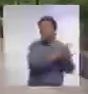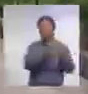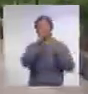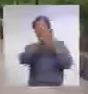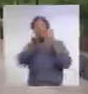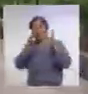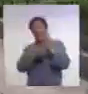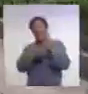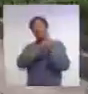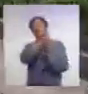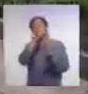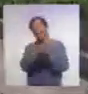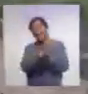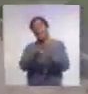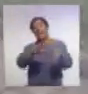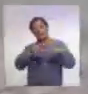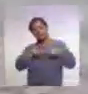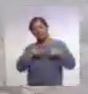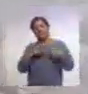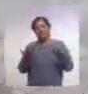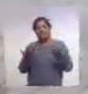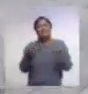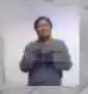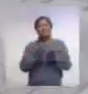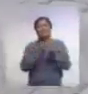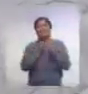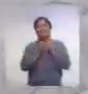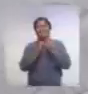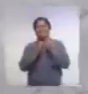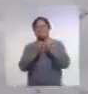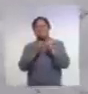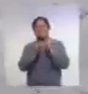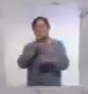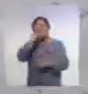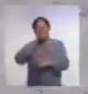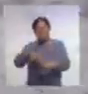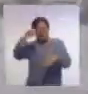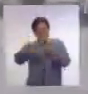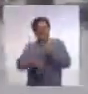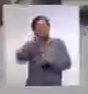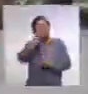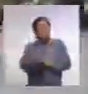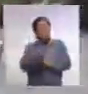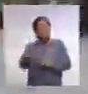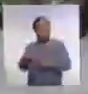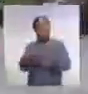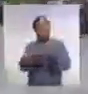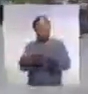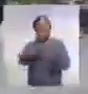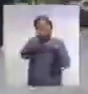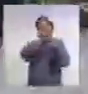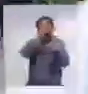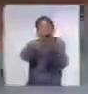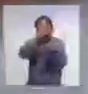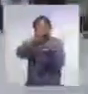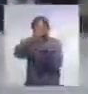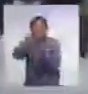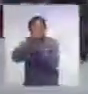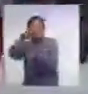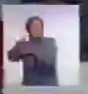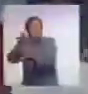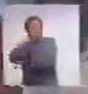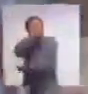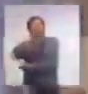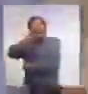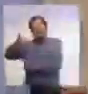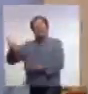adopciones. Entonces habrá que interpretar, tocará a la autoridad administrativa aplicar sistemáticamente y armónicamente estos ordenamientos,